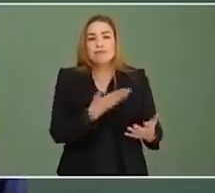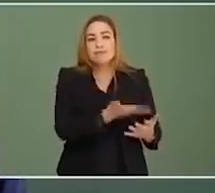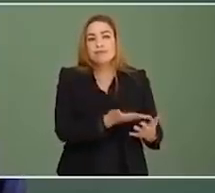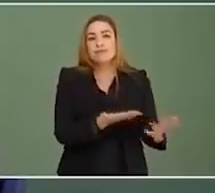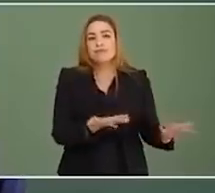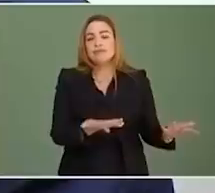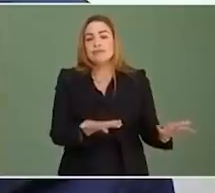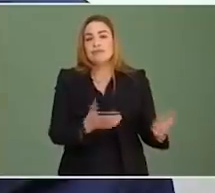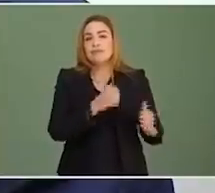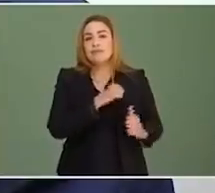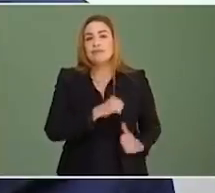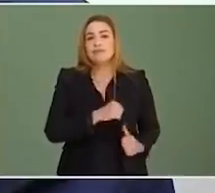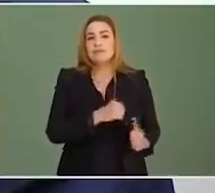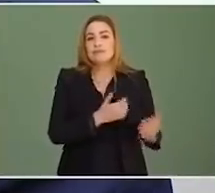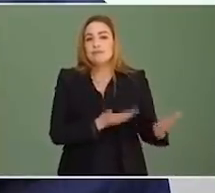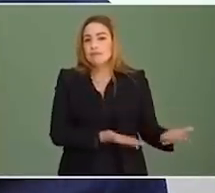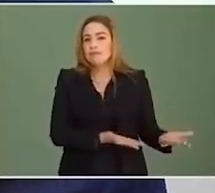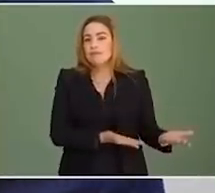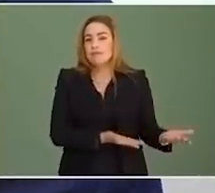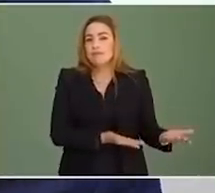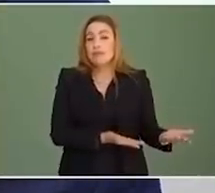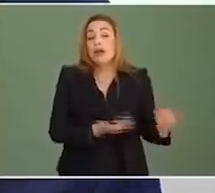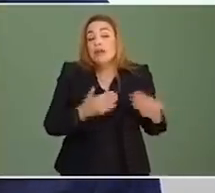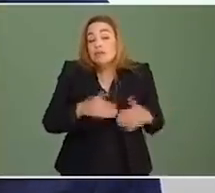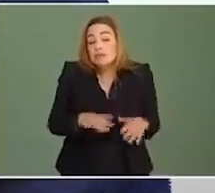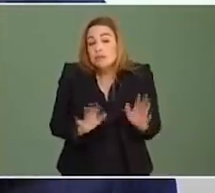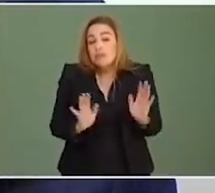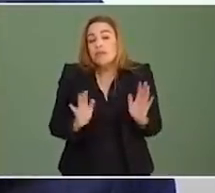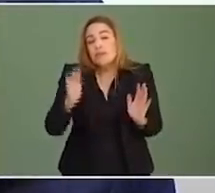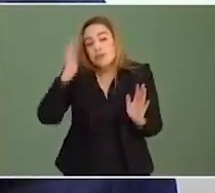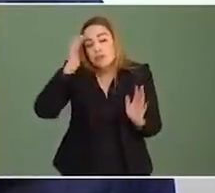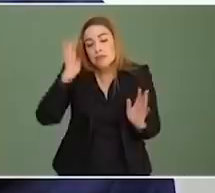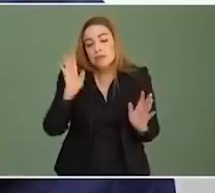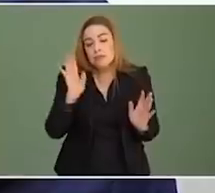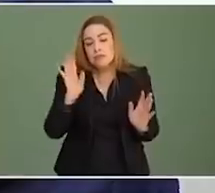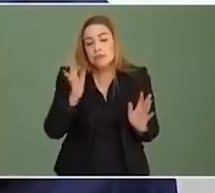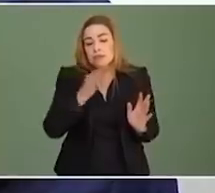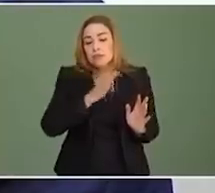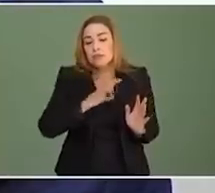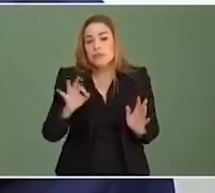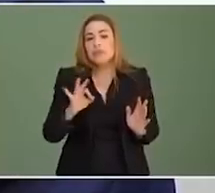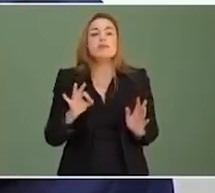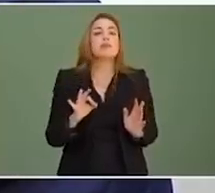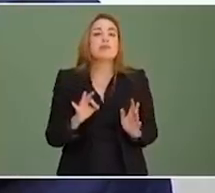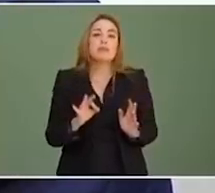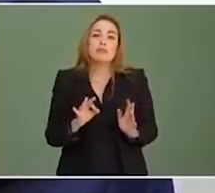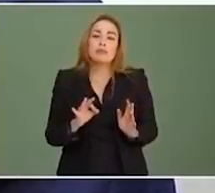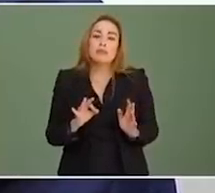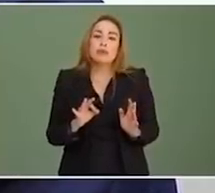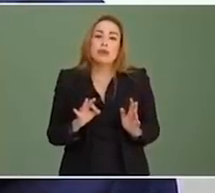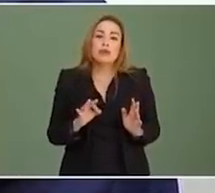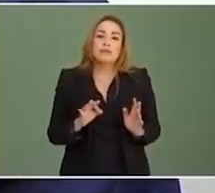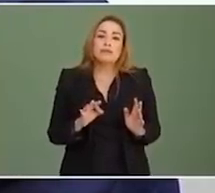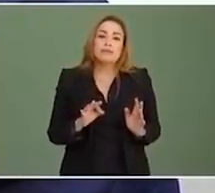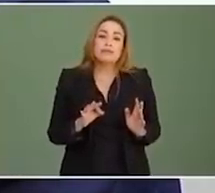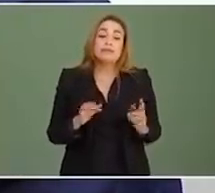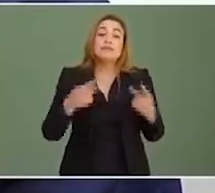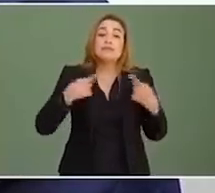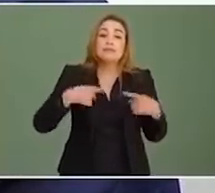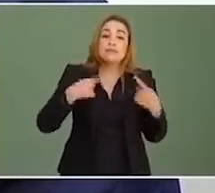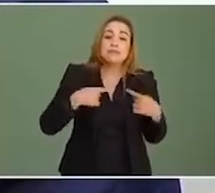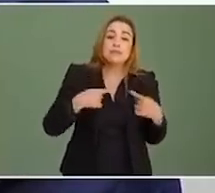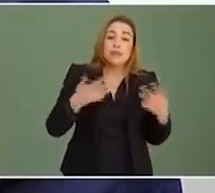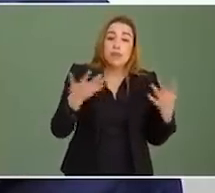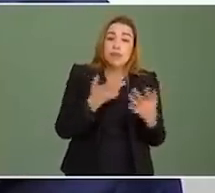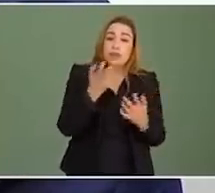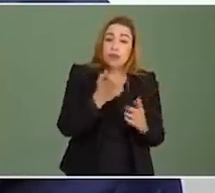a lo mejor entre las posibilidades era afectar la realización de